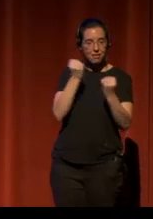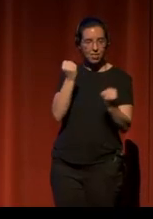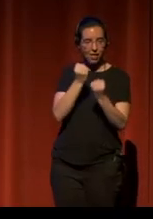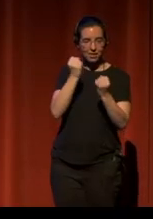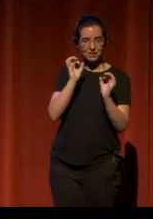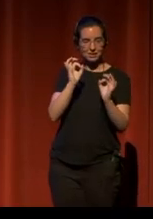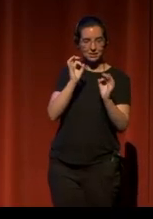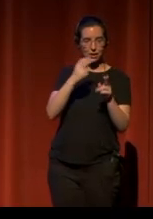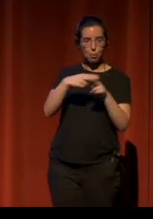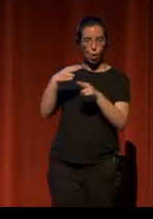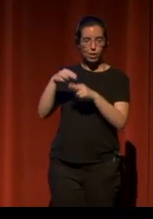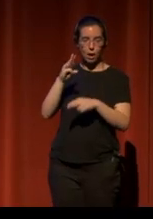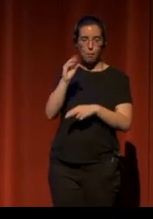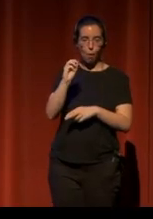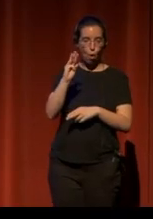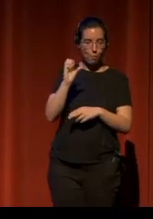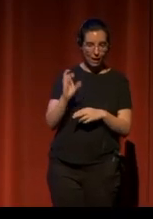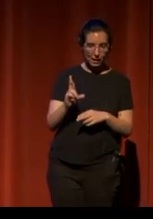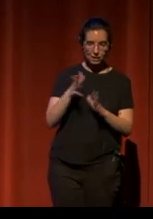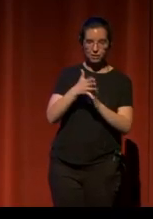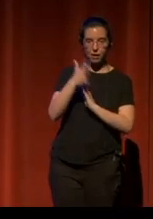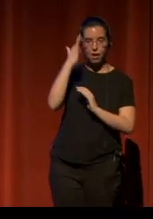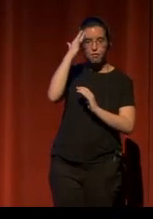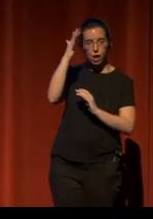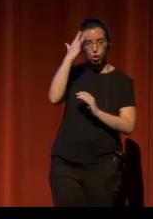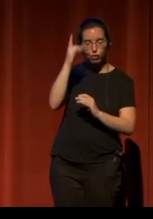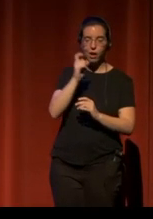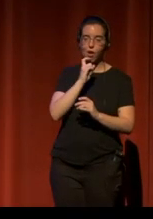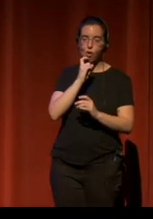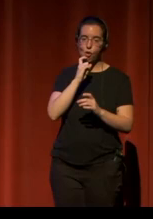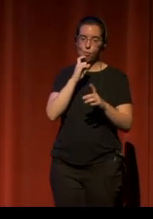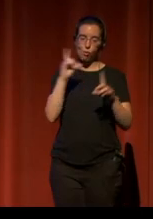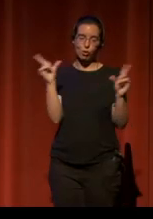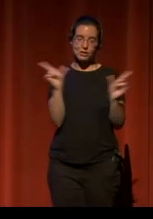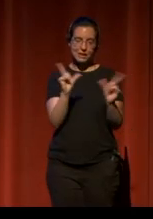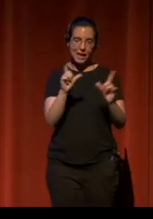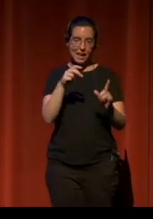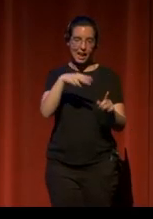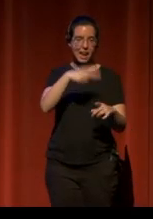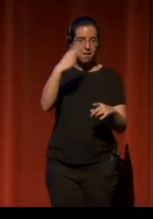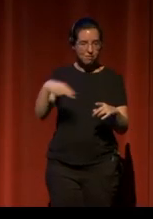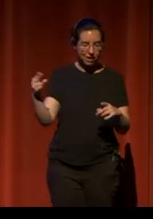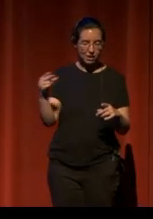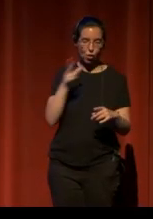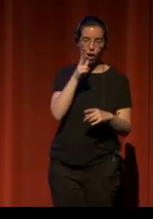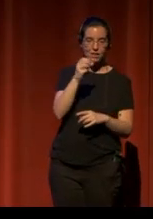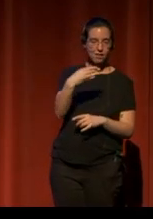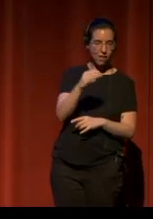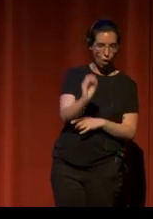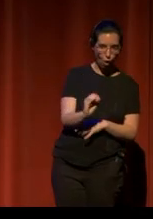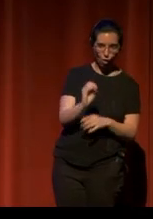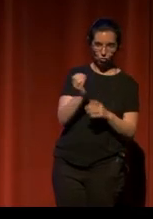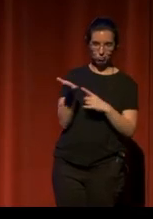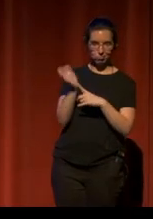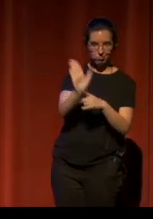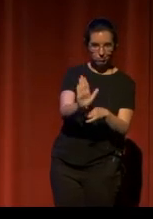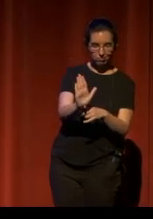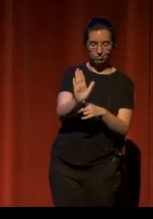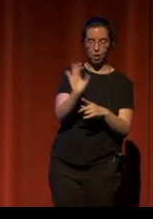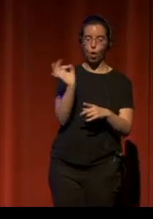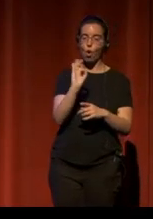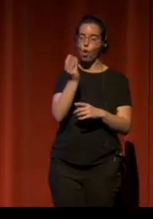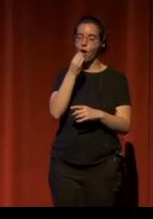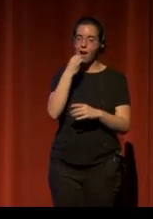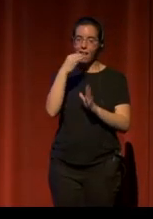política pop en la que enseñamos filosofía a través de series de Netflix o hbo o cocina laap en las que mezclamos gastronomía